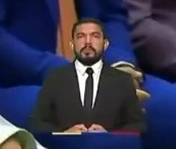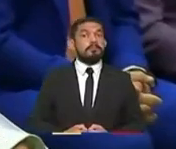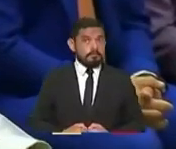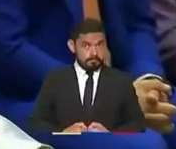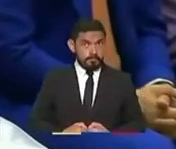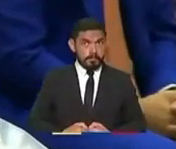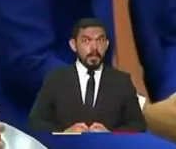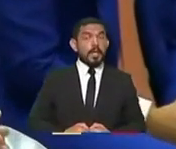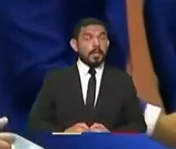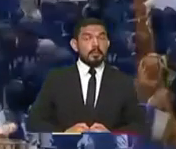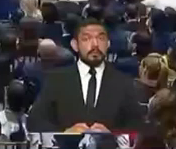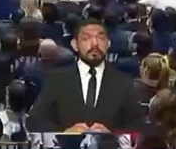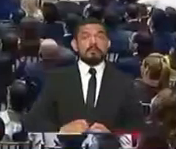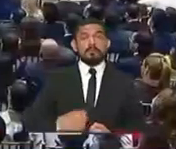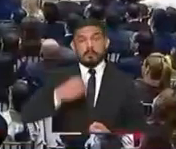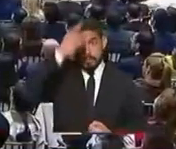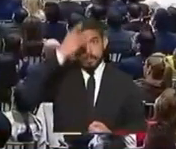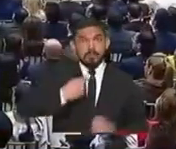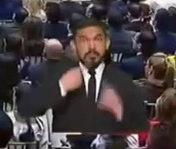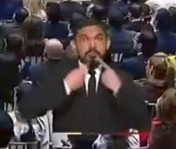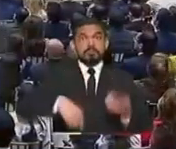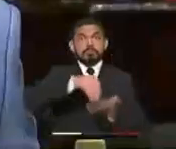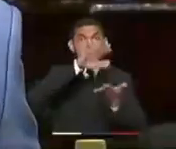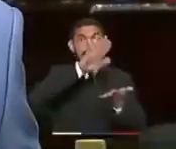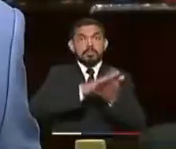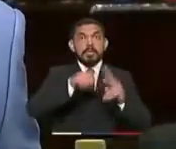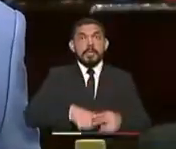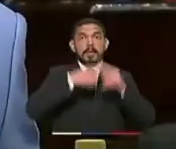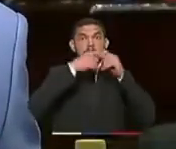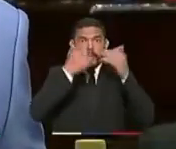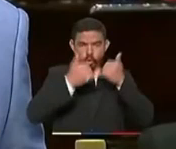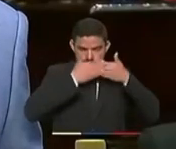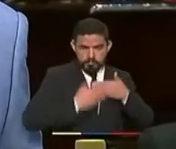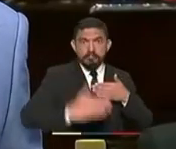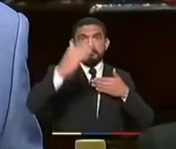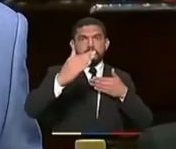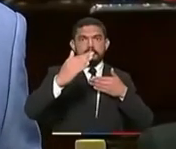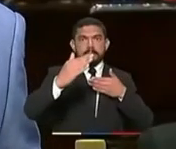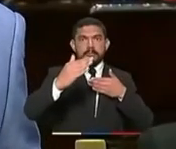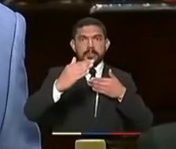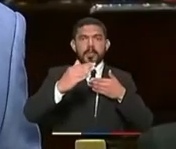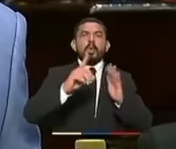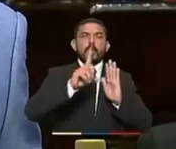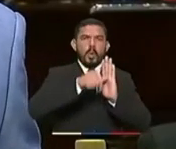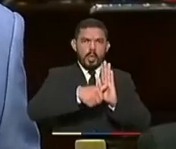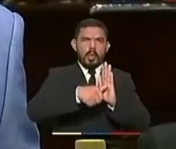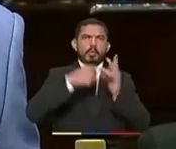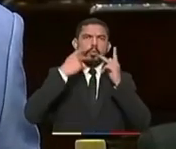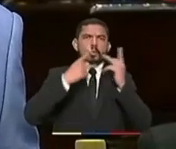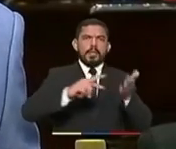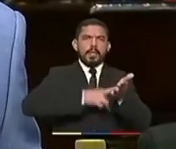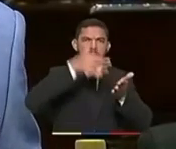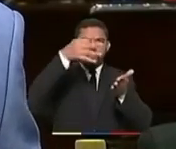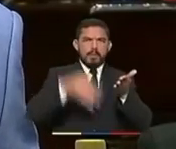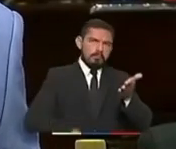Este decreto entrará en vigencia a partir de la presente fecha, sin perjuicio de su publicación en el